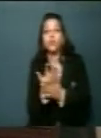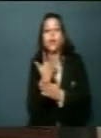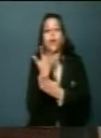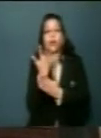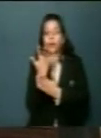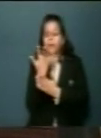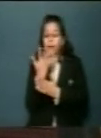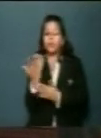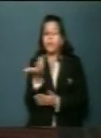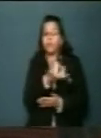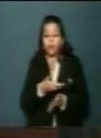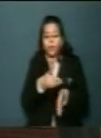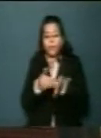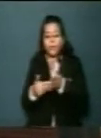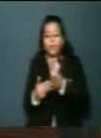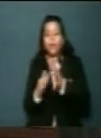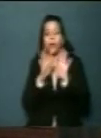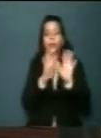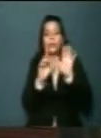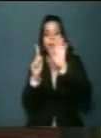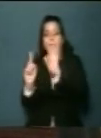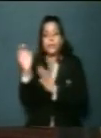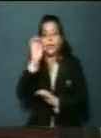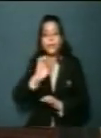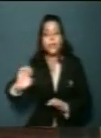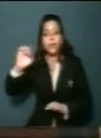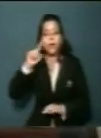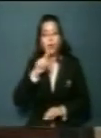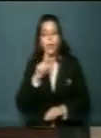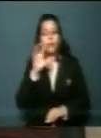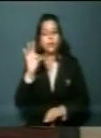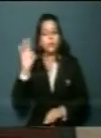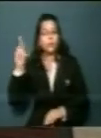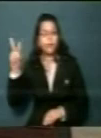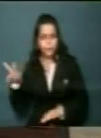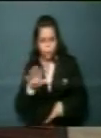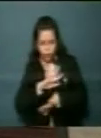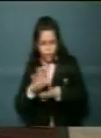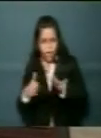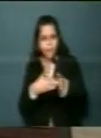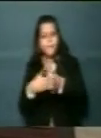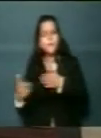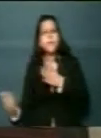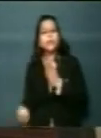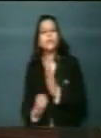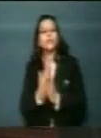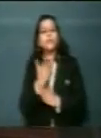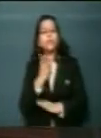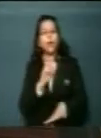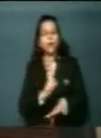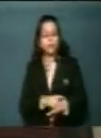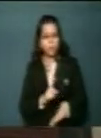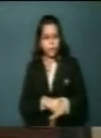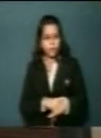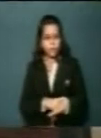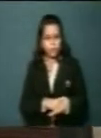el 16 de enero de 1992 fue sobre la base de un gran consenso